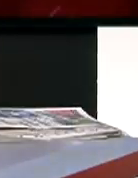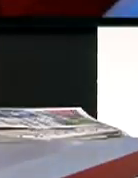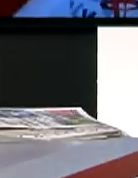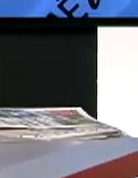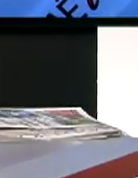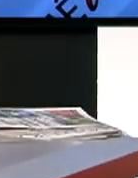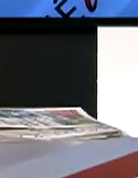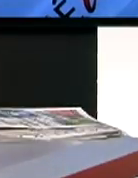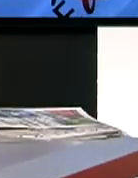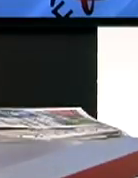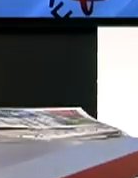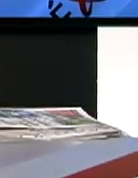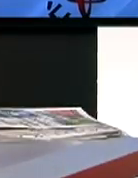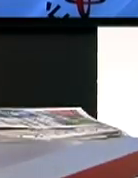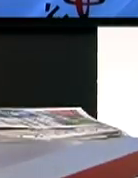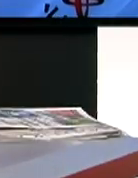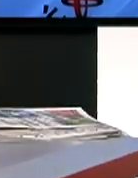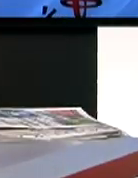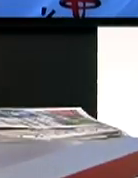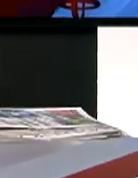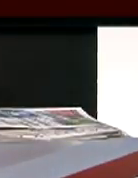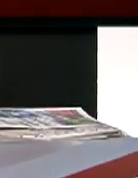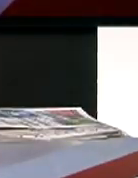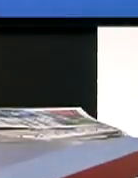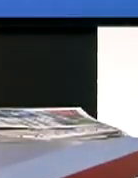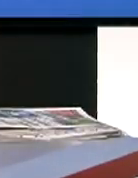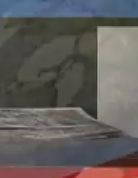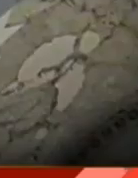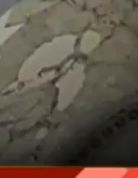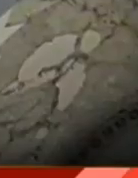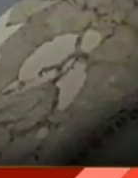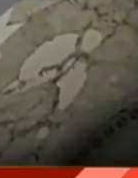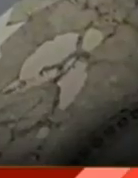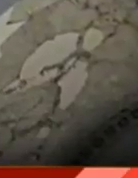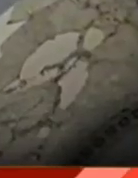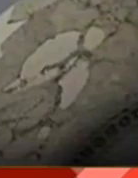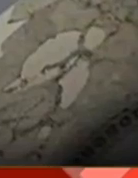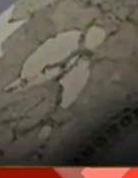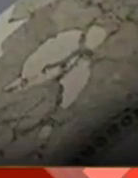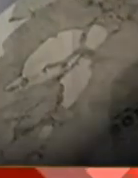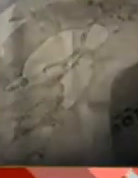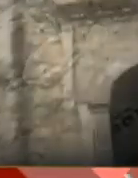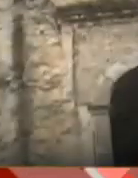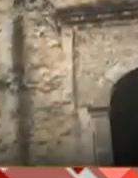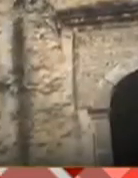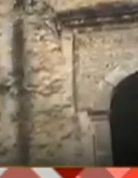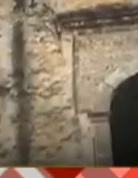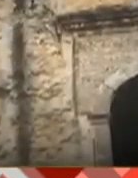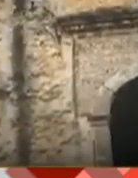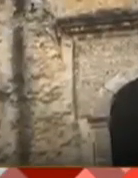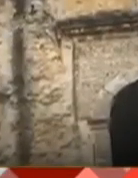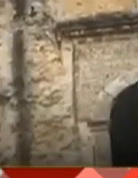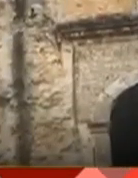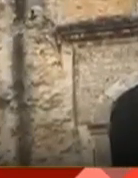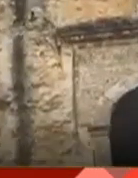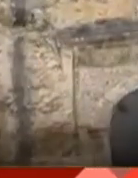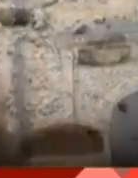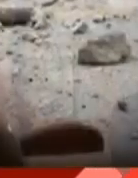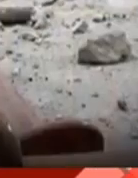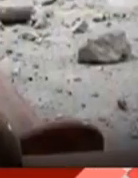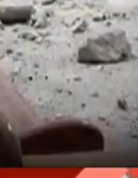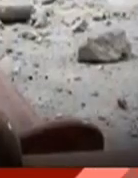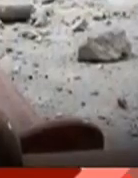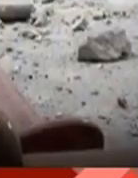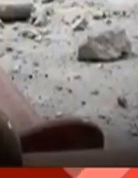El Instituto Nacional de Antropología e Historia informó que el daño causado en 1,600 inmuebles históricos después de los sismos costará